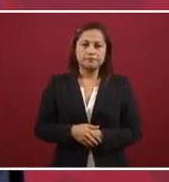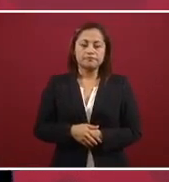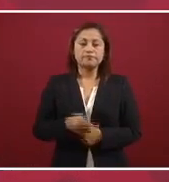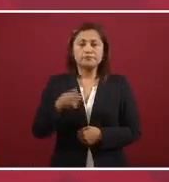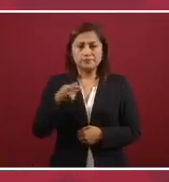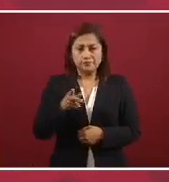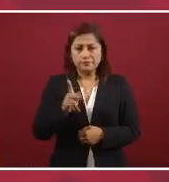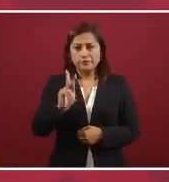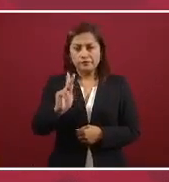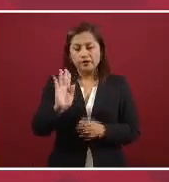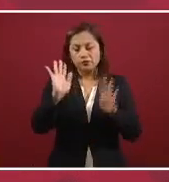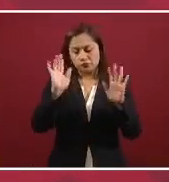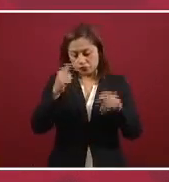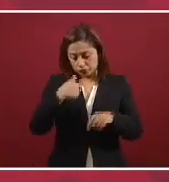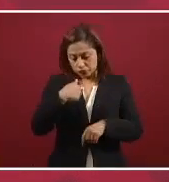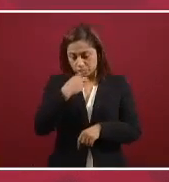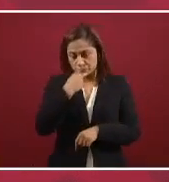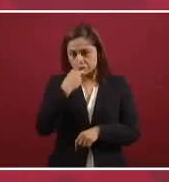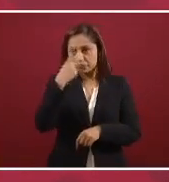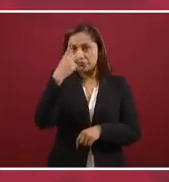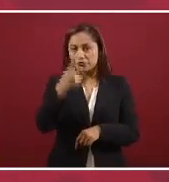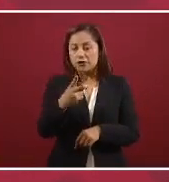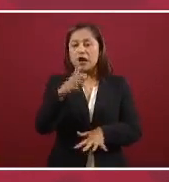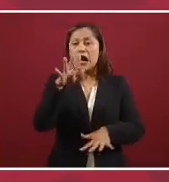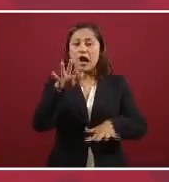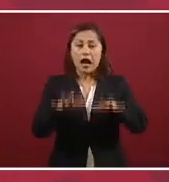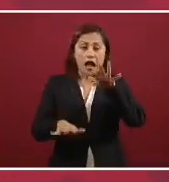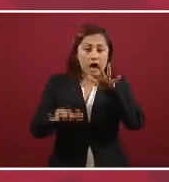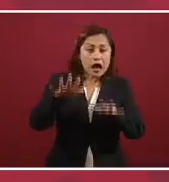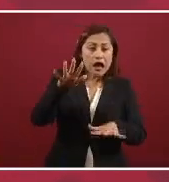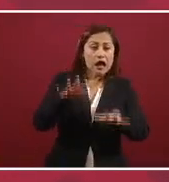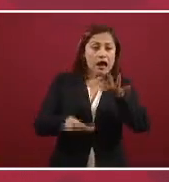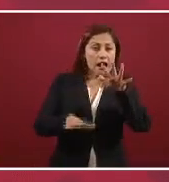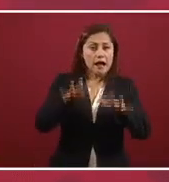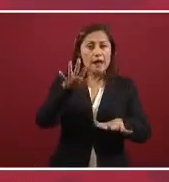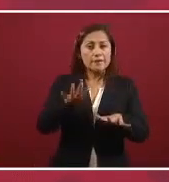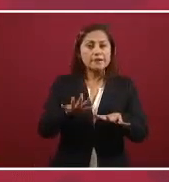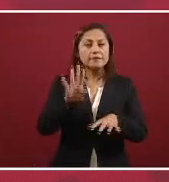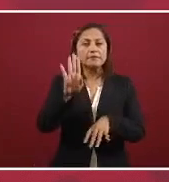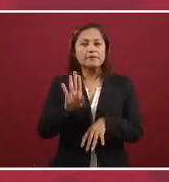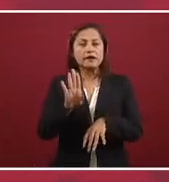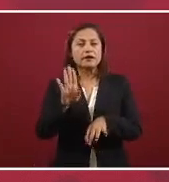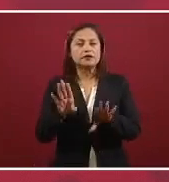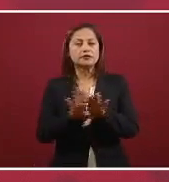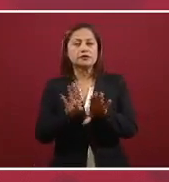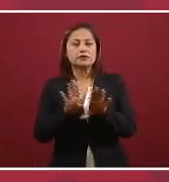en donde se da una especie de sabotaje legal,